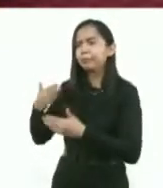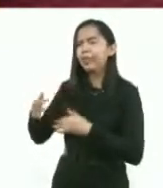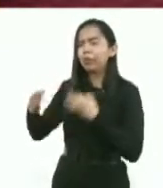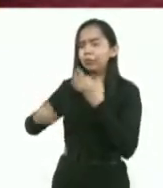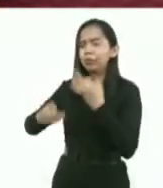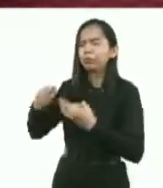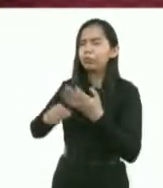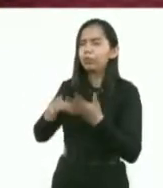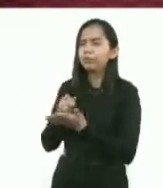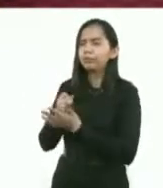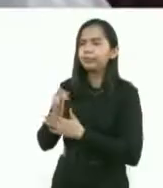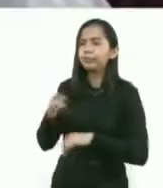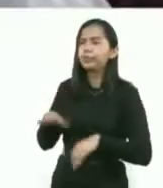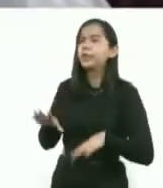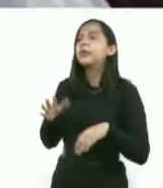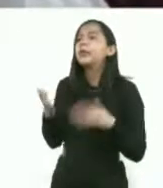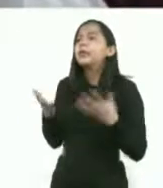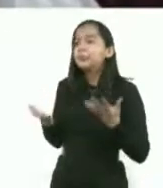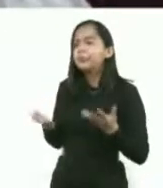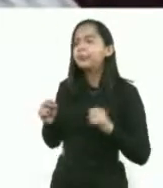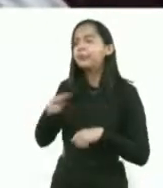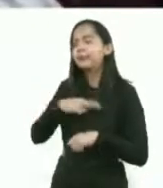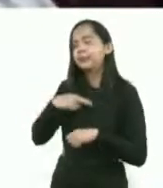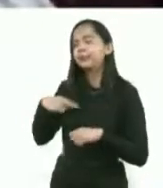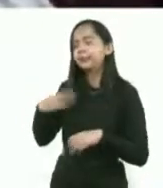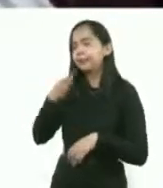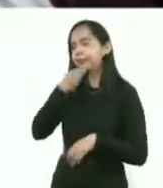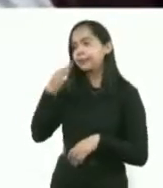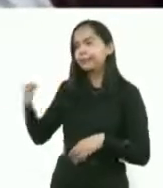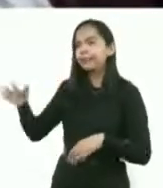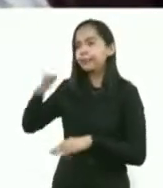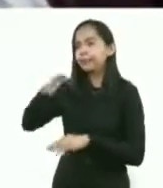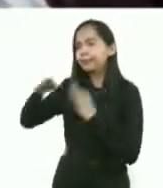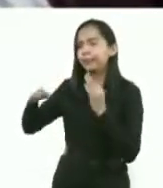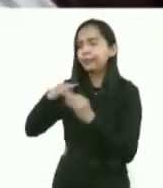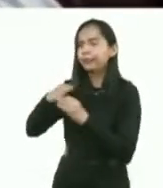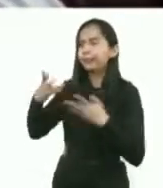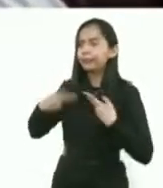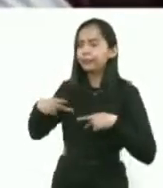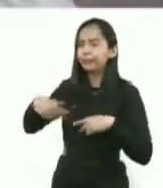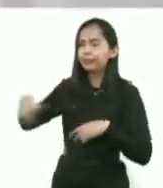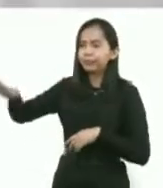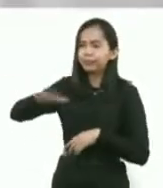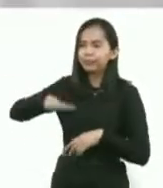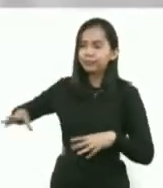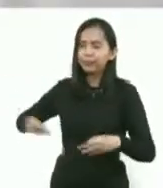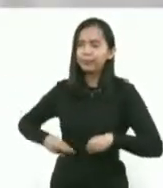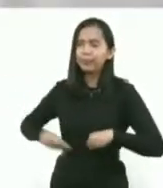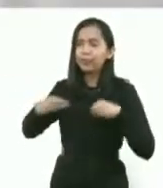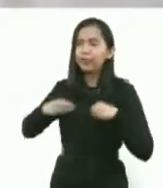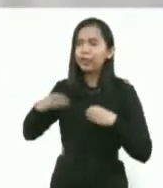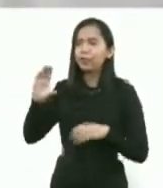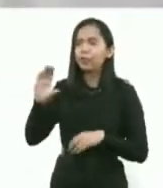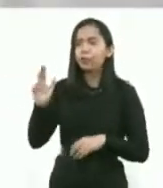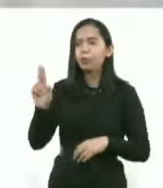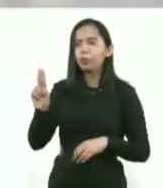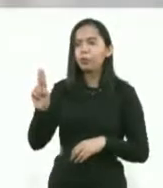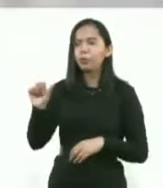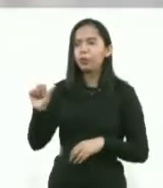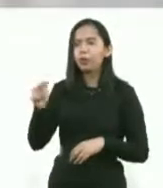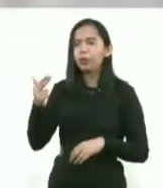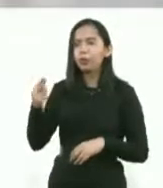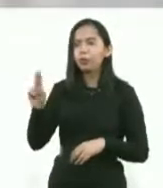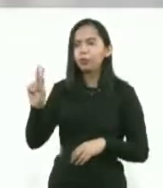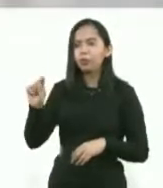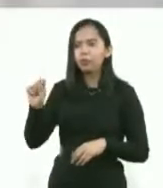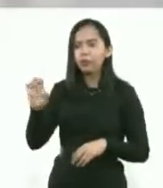juez para pues poder informar a la ciudadanía, particularmente a quienes viven en Cuauhtémoc, que debería seguirse. Y